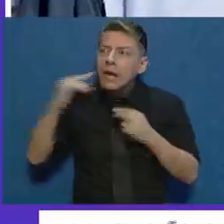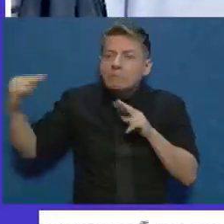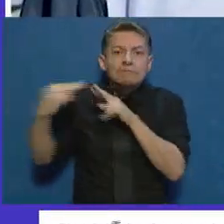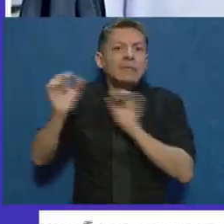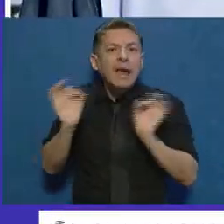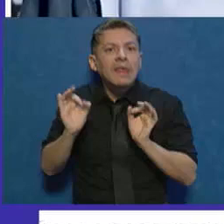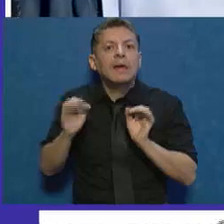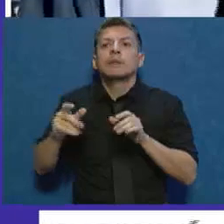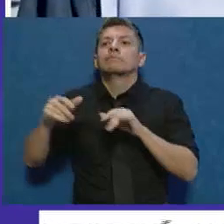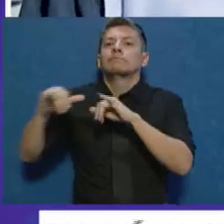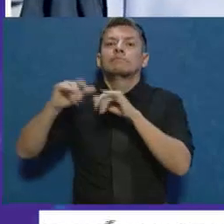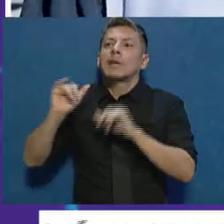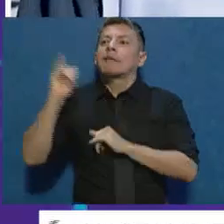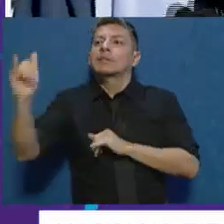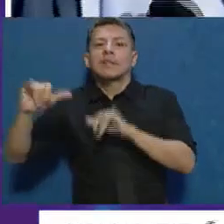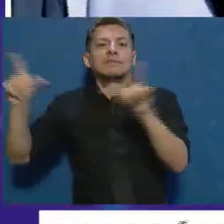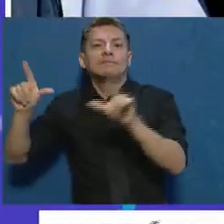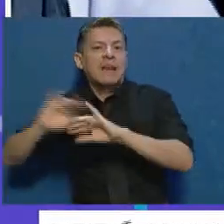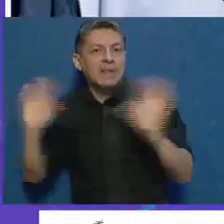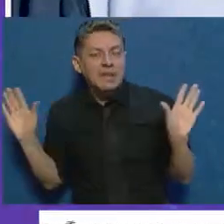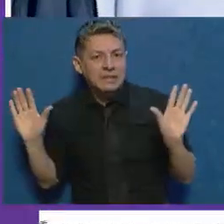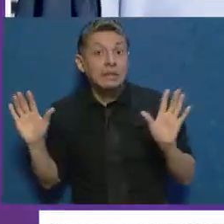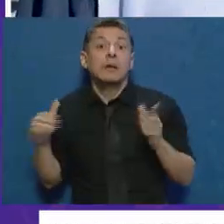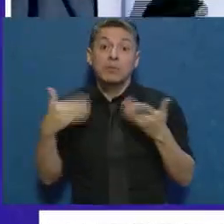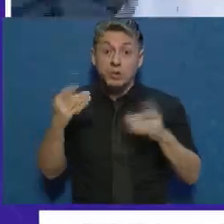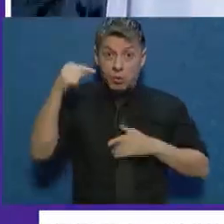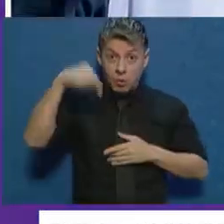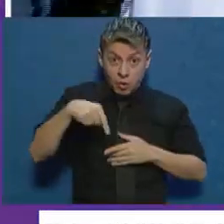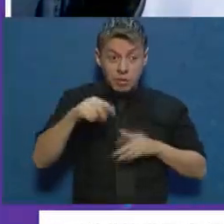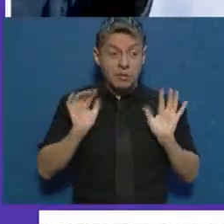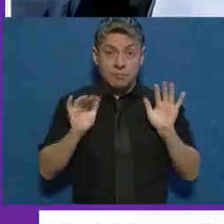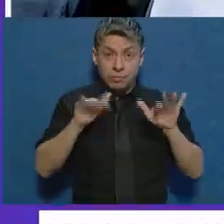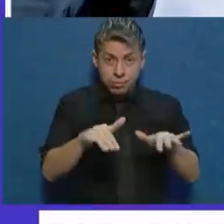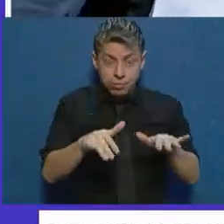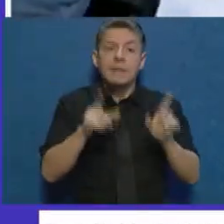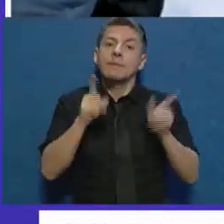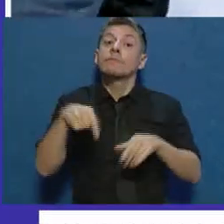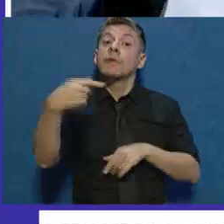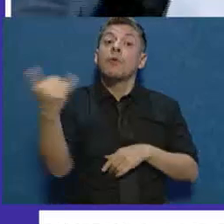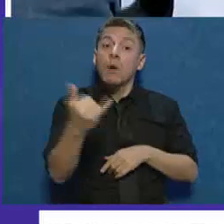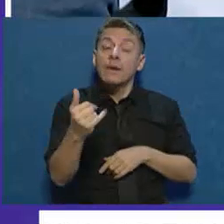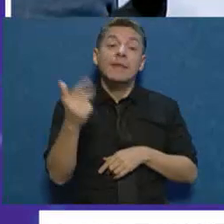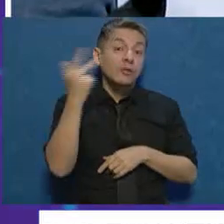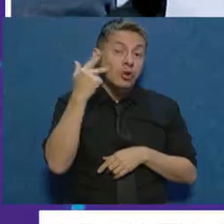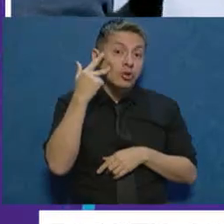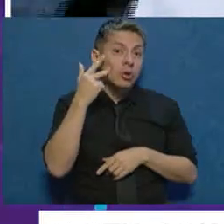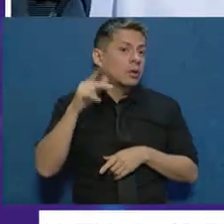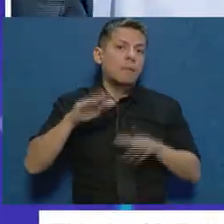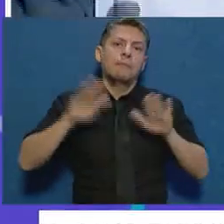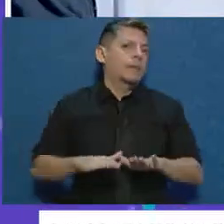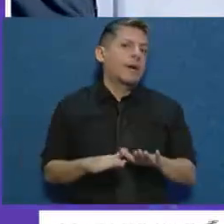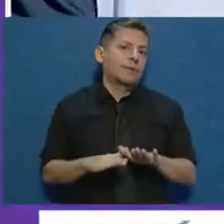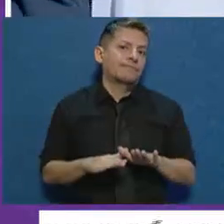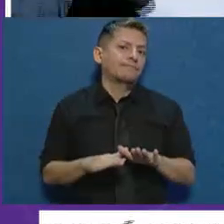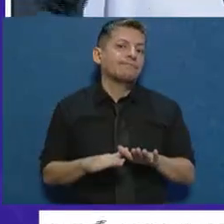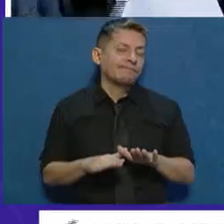que pretenden hacer. Por eso estamos anunciando, además de esta acción que hicimos hoy, el jueves 18, retención de tareas, lo estamos construyendo en cada escuela, es un